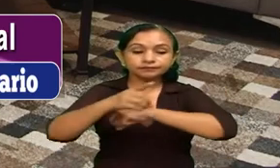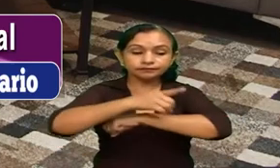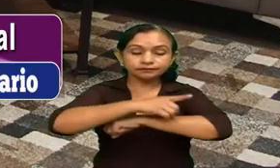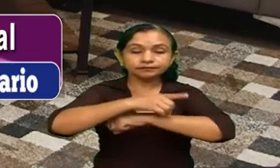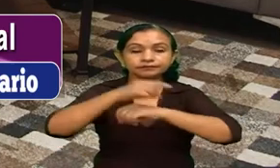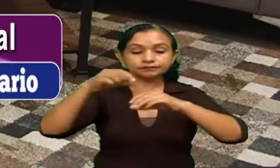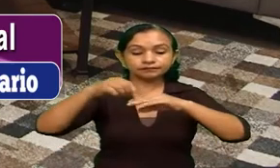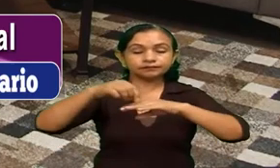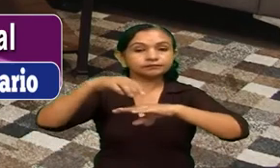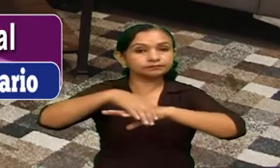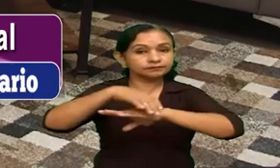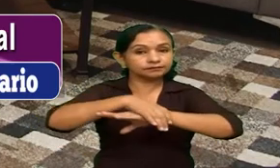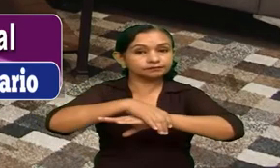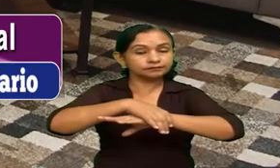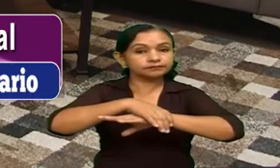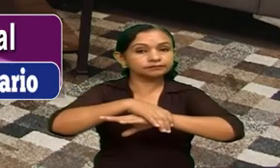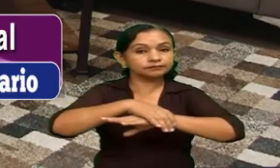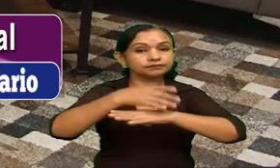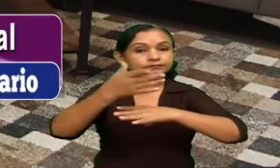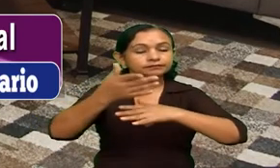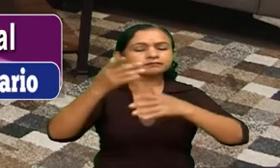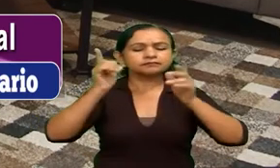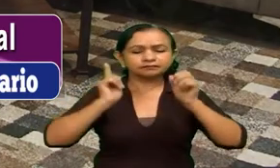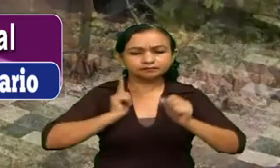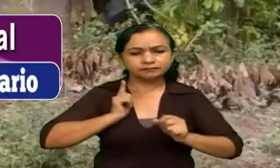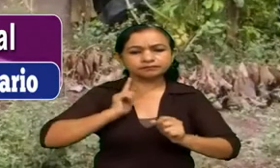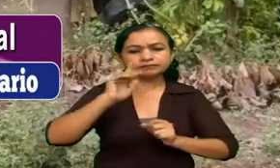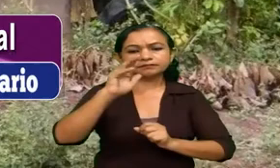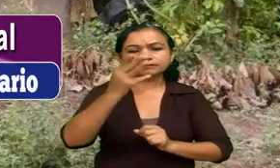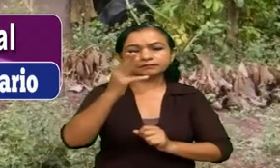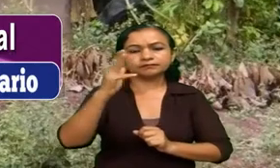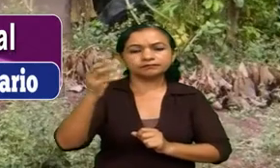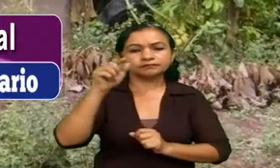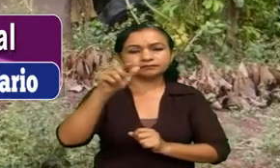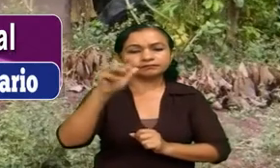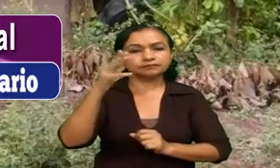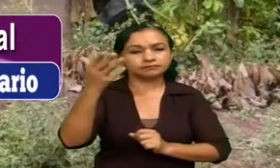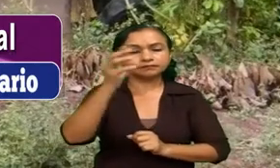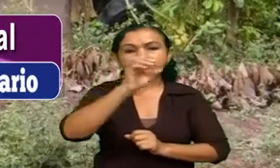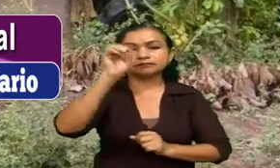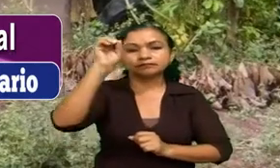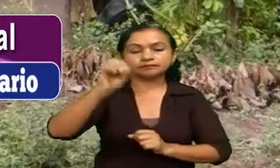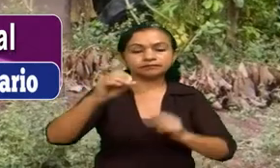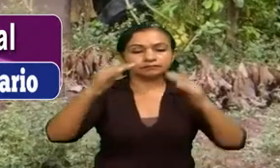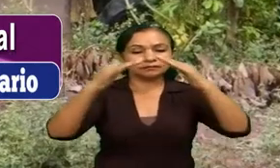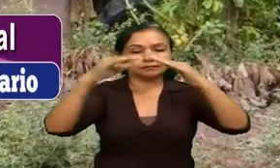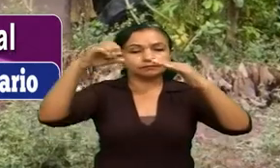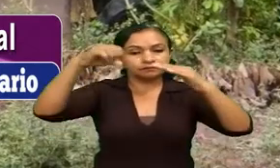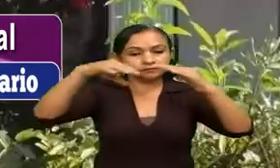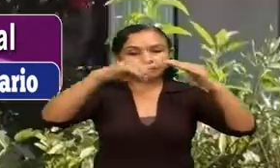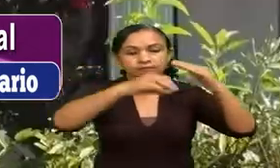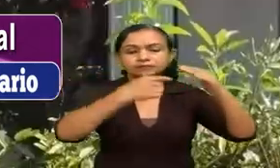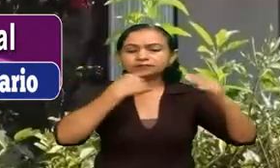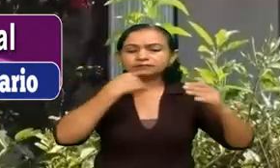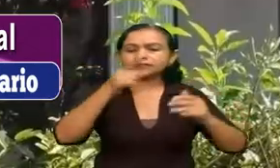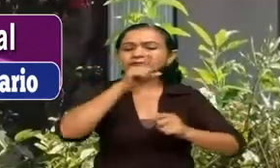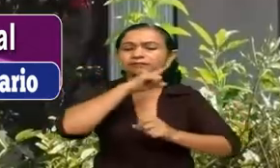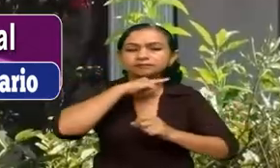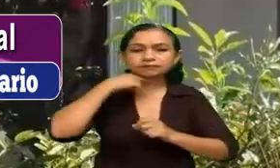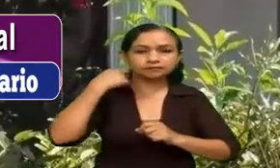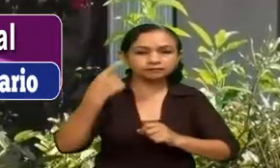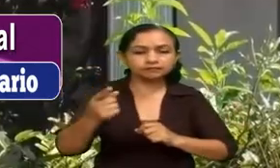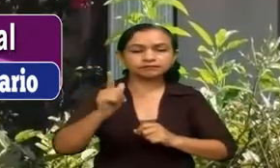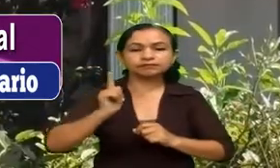compañera Rosario, va a alcanzar ese 99.9%. Y lo decimos con bastante seguridad